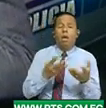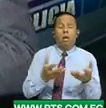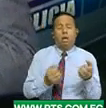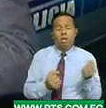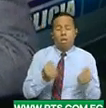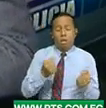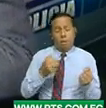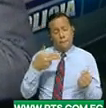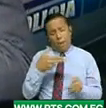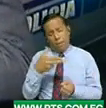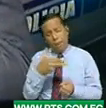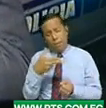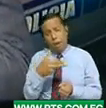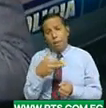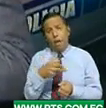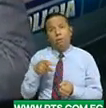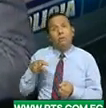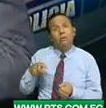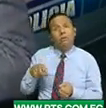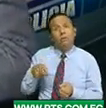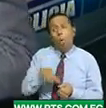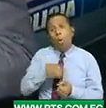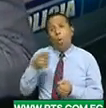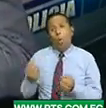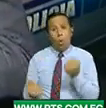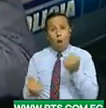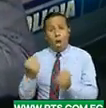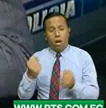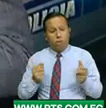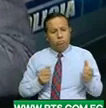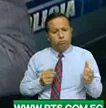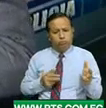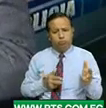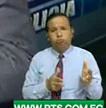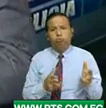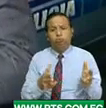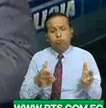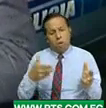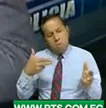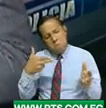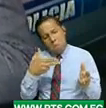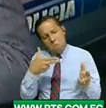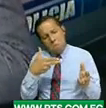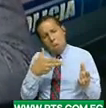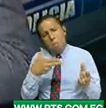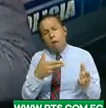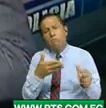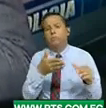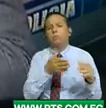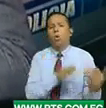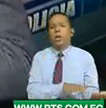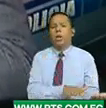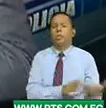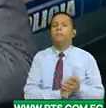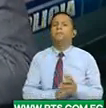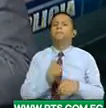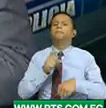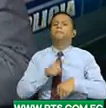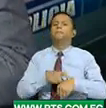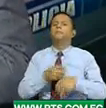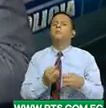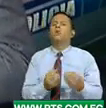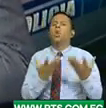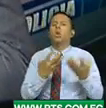lógicamente realizó en contra de la humanidad de su víctima. Todo esto son exactamente 16